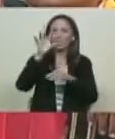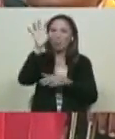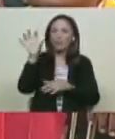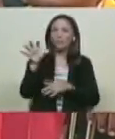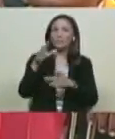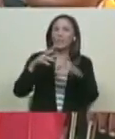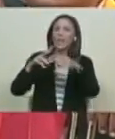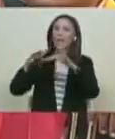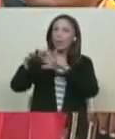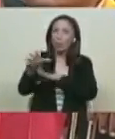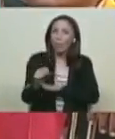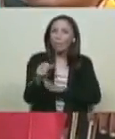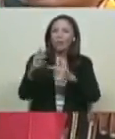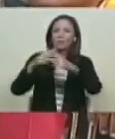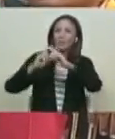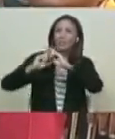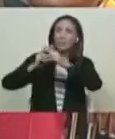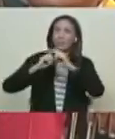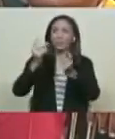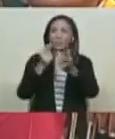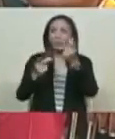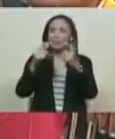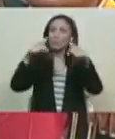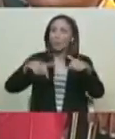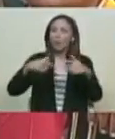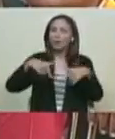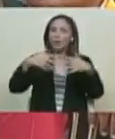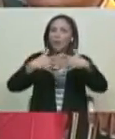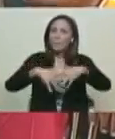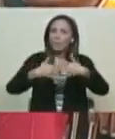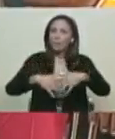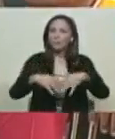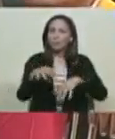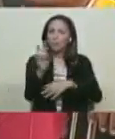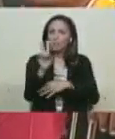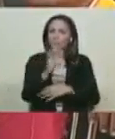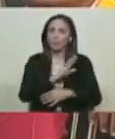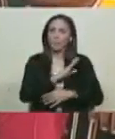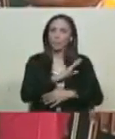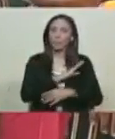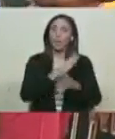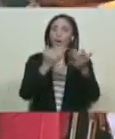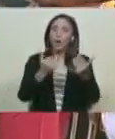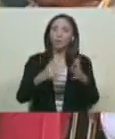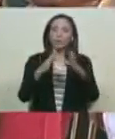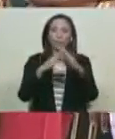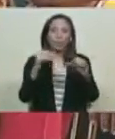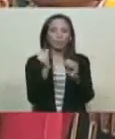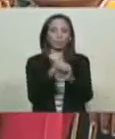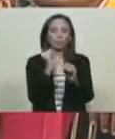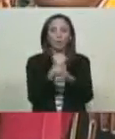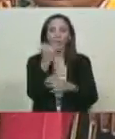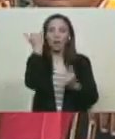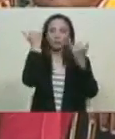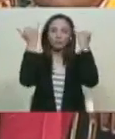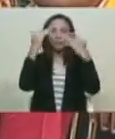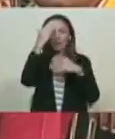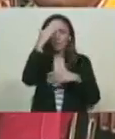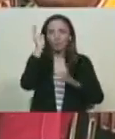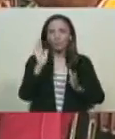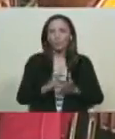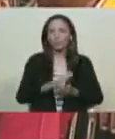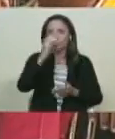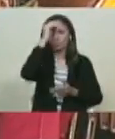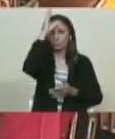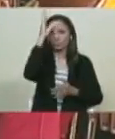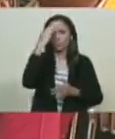la industria venezolana. Y nosotros los transportistas y las transportistas somos toderos y sabemos de todo un poco. Y usted también lo es